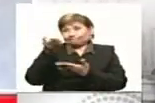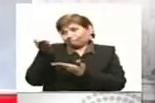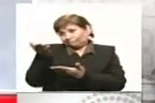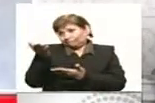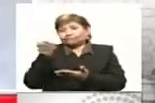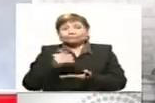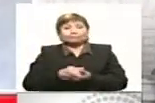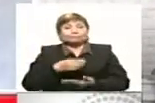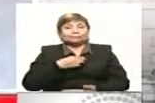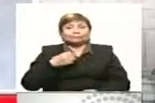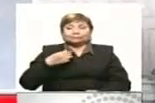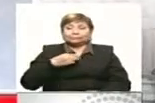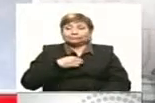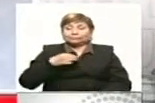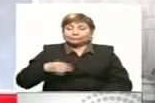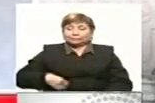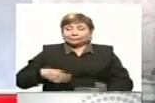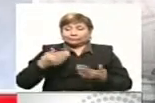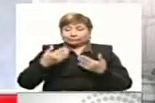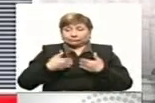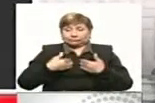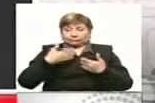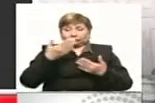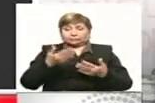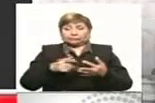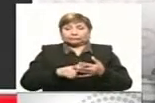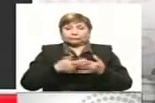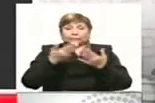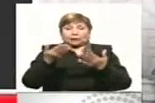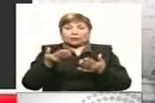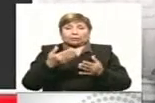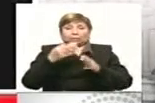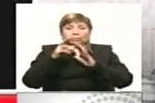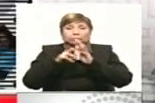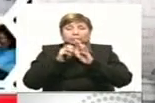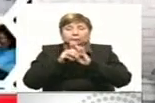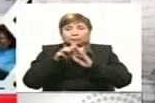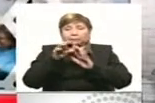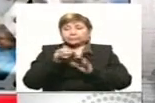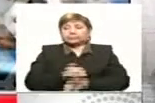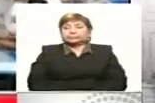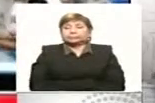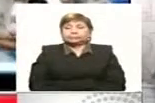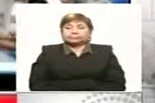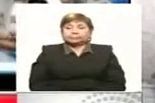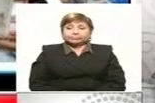usted tiene disponible la plataforma virtual.